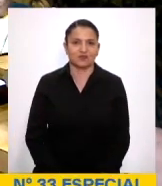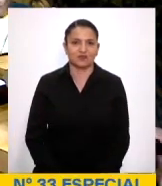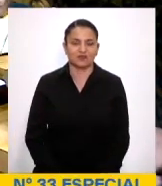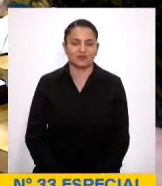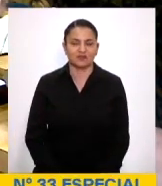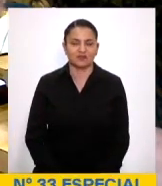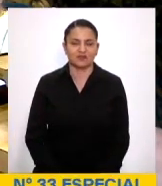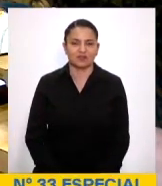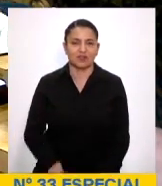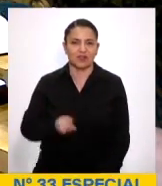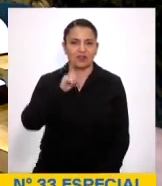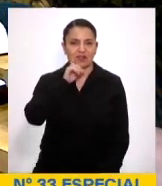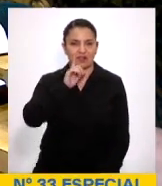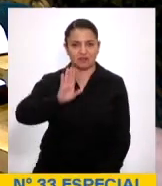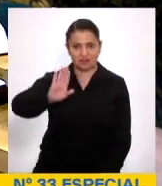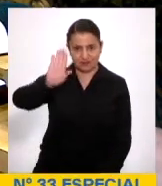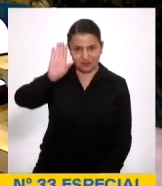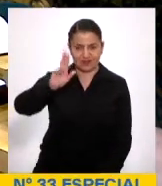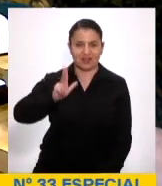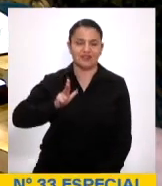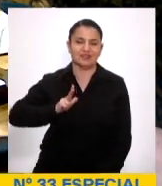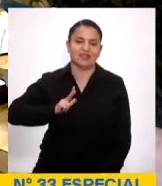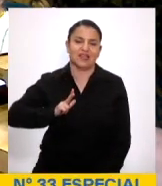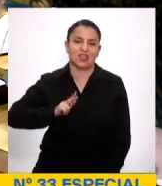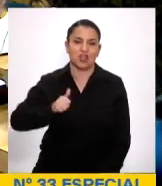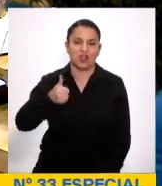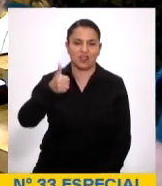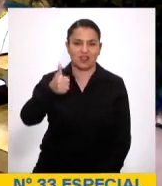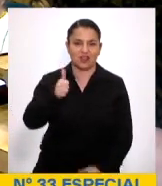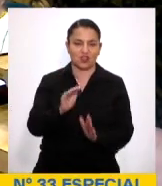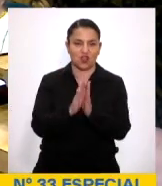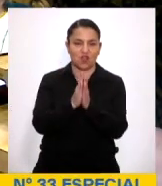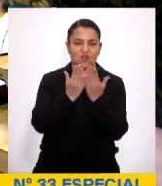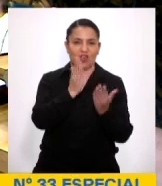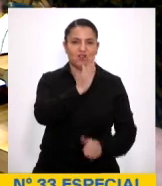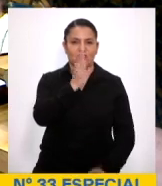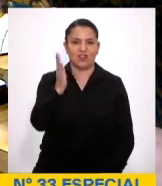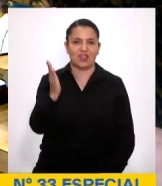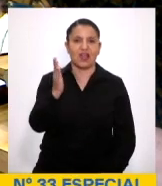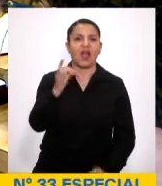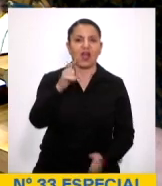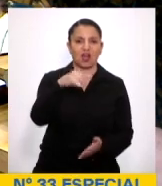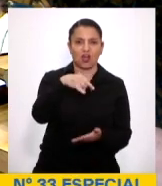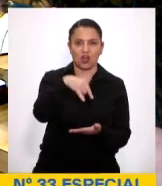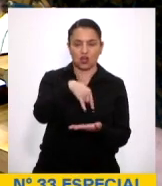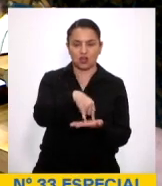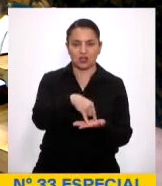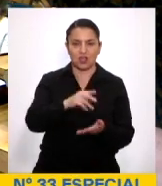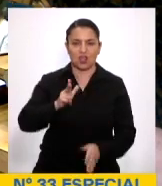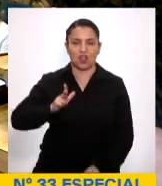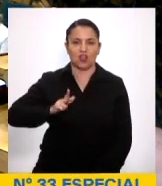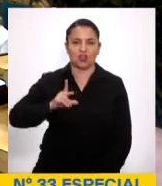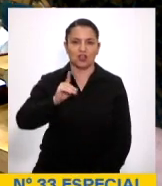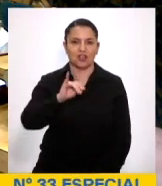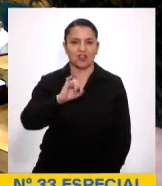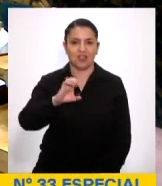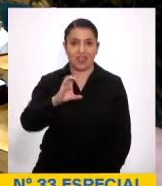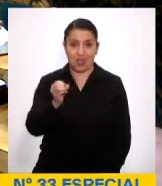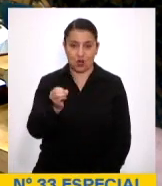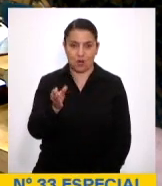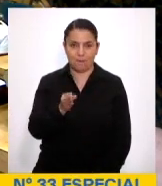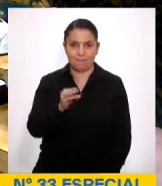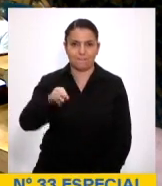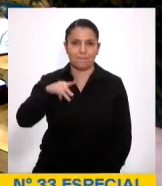ofrezco la palabra al Señor director de la biblioteca del Congreso Nacional Don Diego mate Palacios